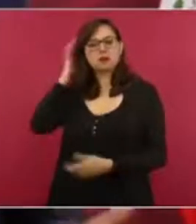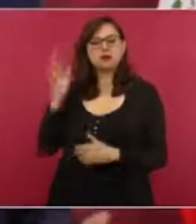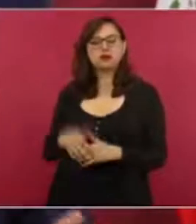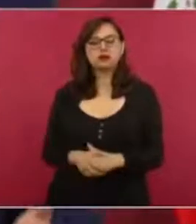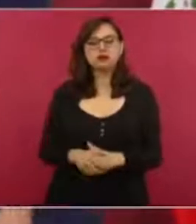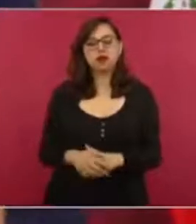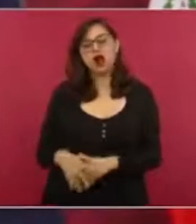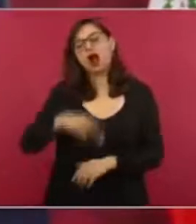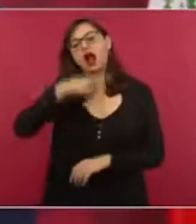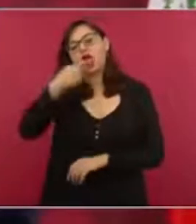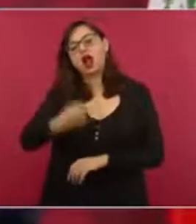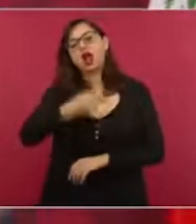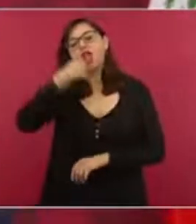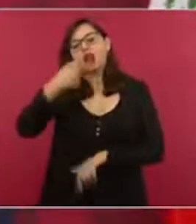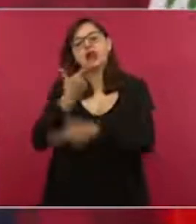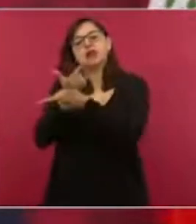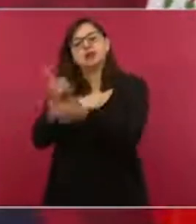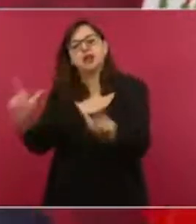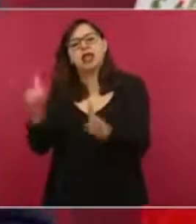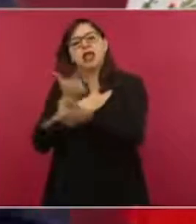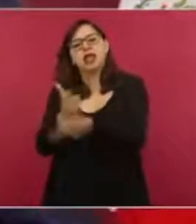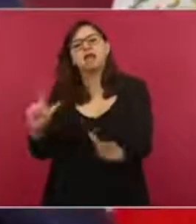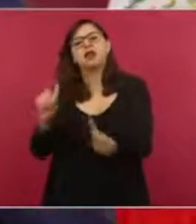estar hablando de libertad